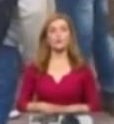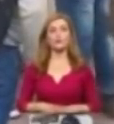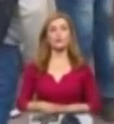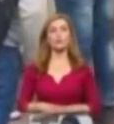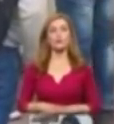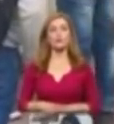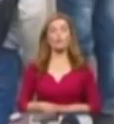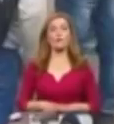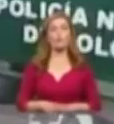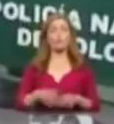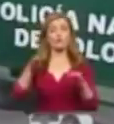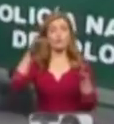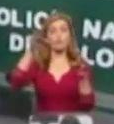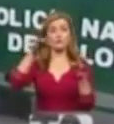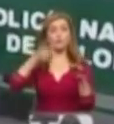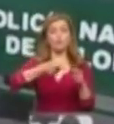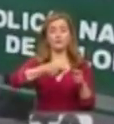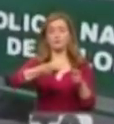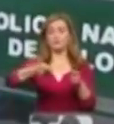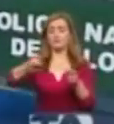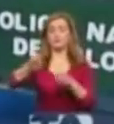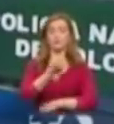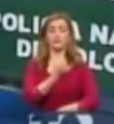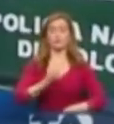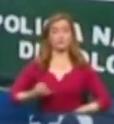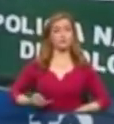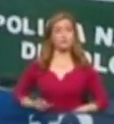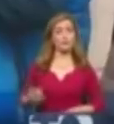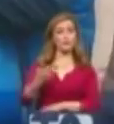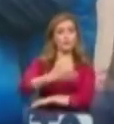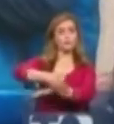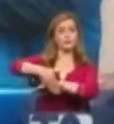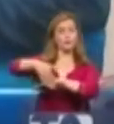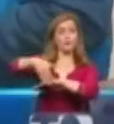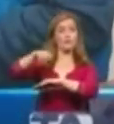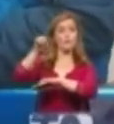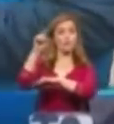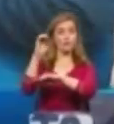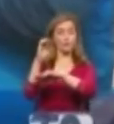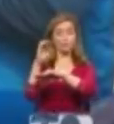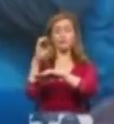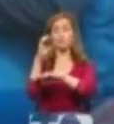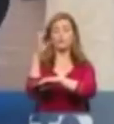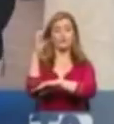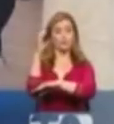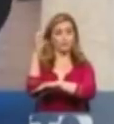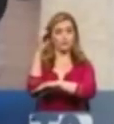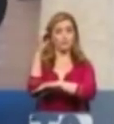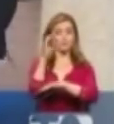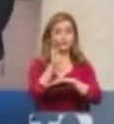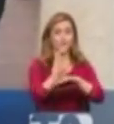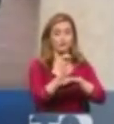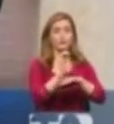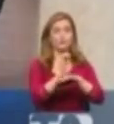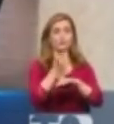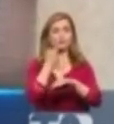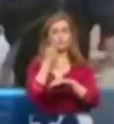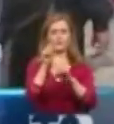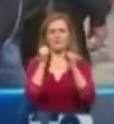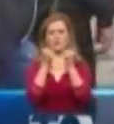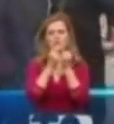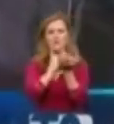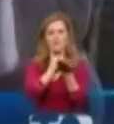Se trata de panfletos que circulan en varios corregimientos de la fronteriza ciudad de Ipiales en Colombia, en los que anuncian una limpieza